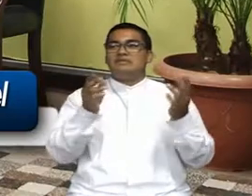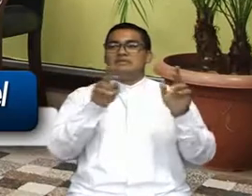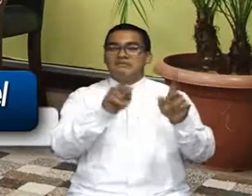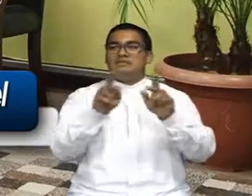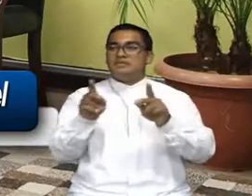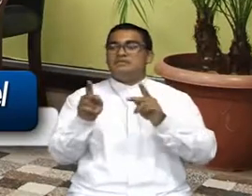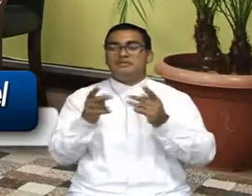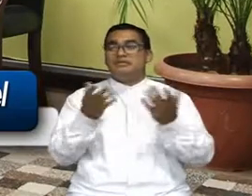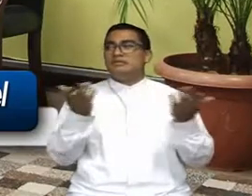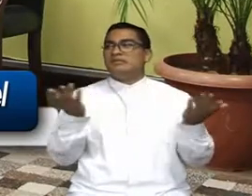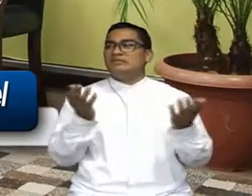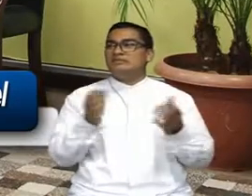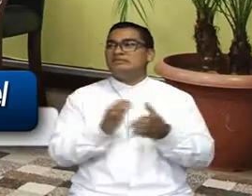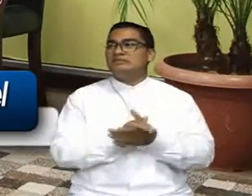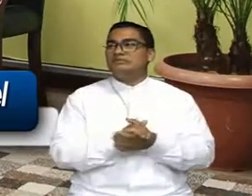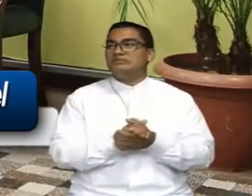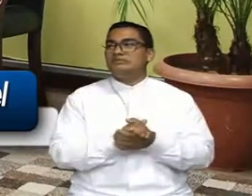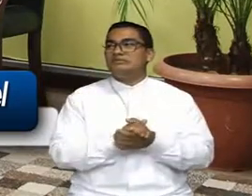tratado? Pues,